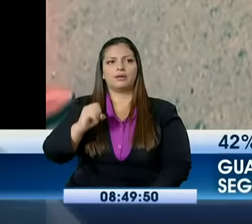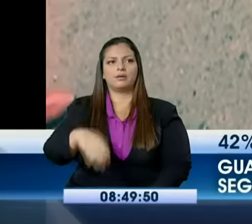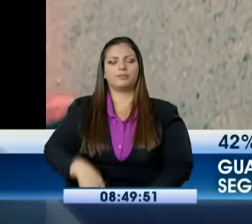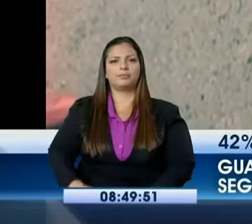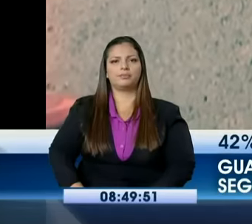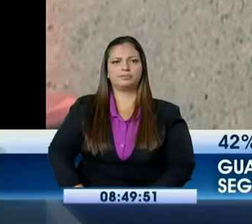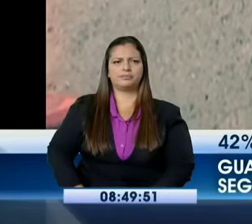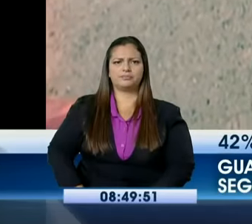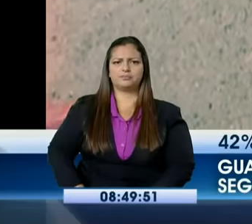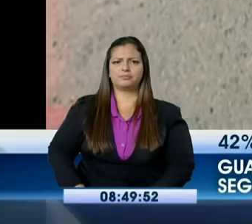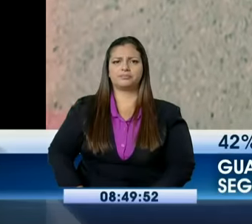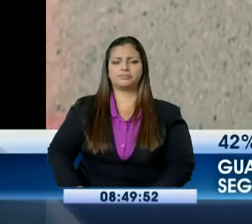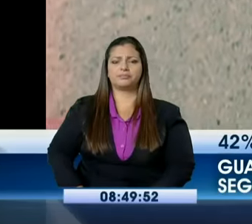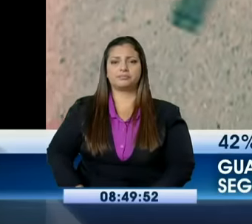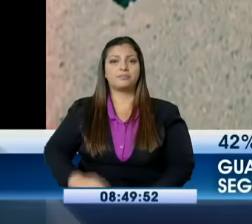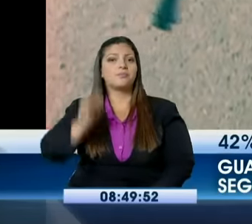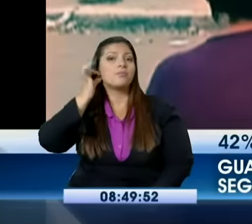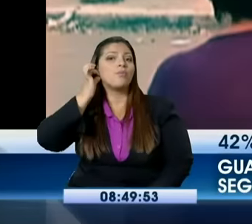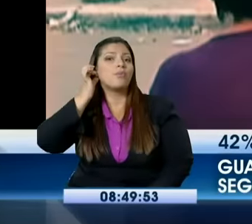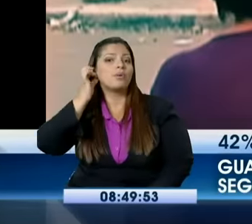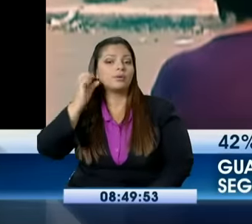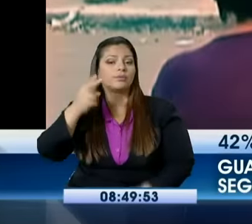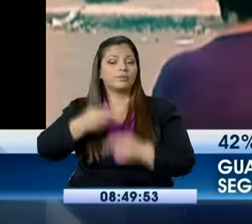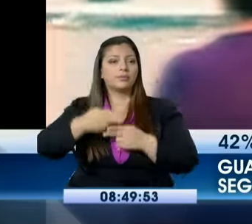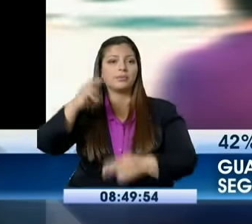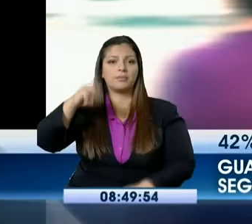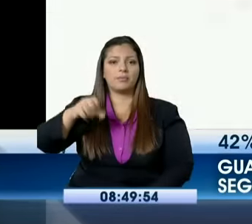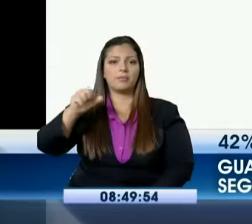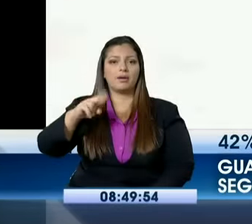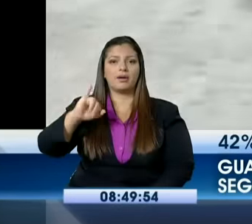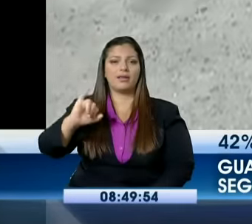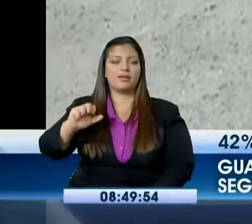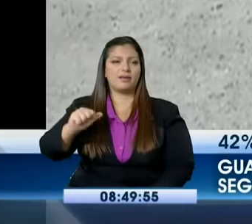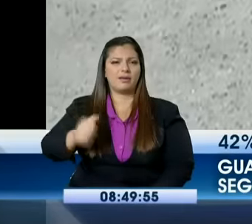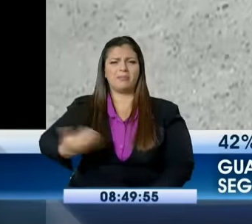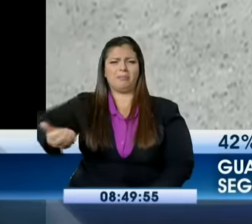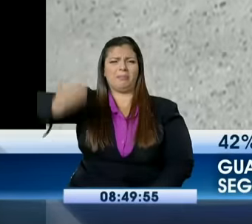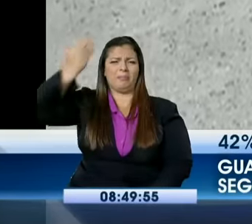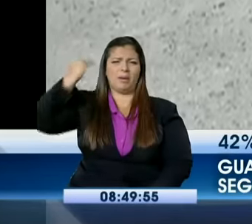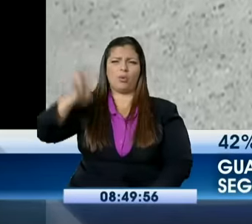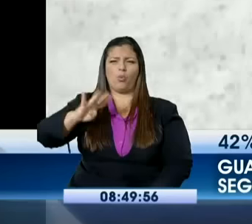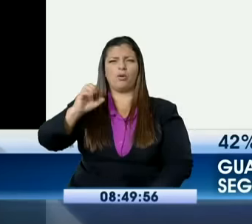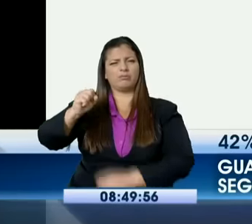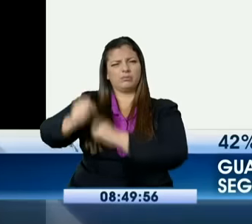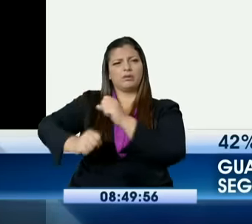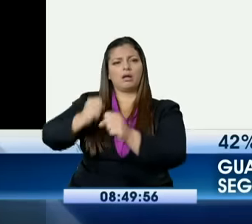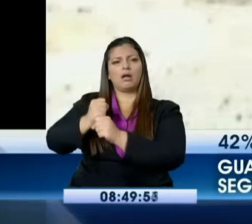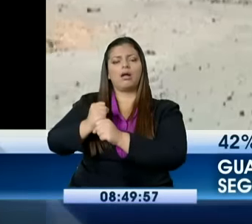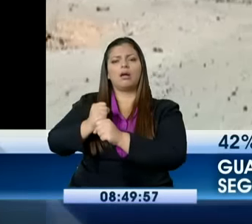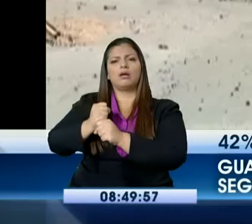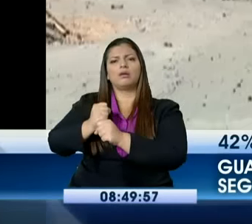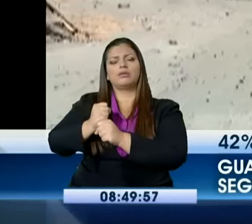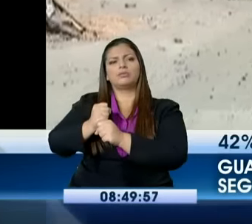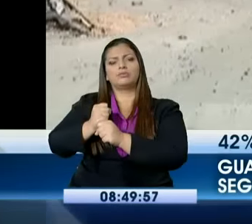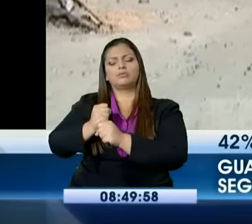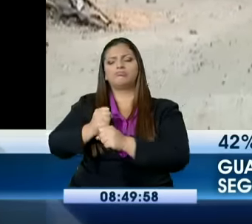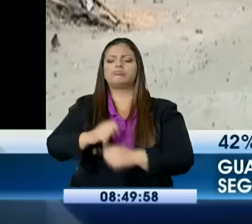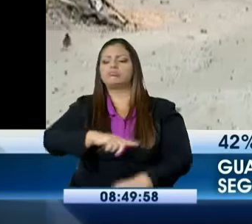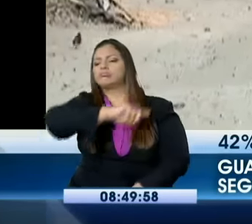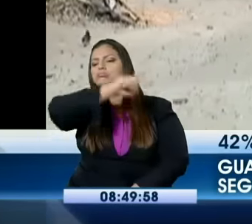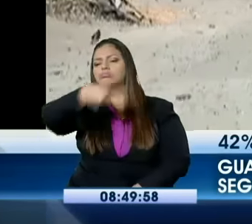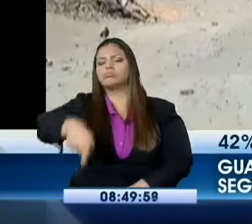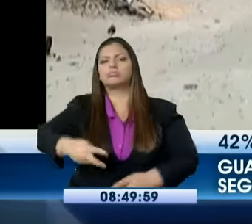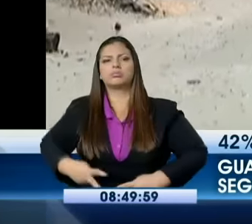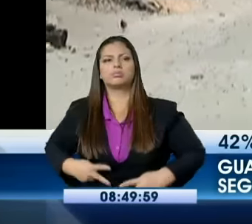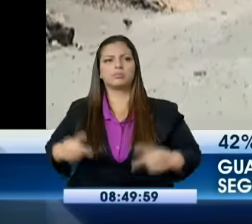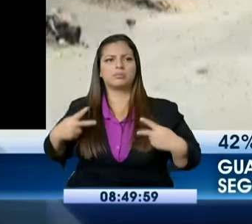la sierra todo. María llegó de Tungurahua hace 40 años. Ya no se puede estar aquí, ya no se puede. Antes era más tranquilo, pero